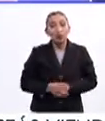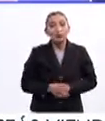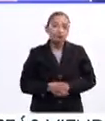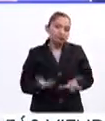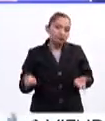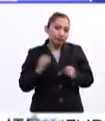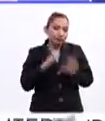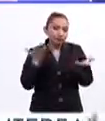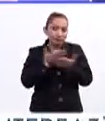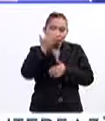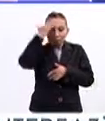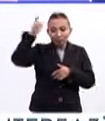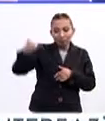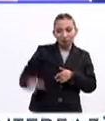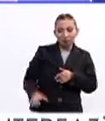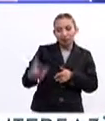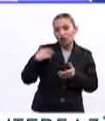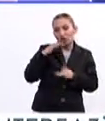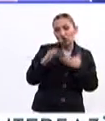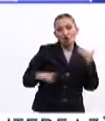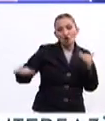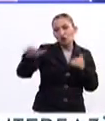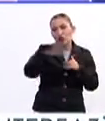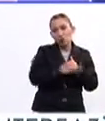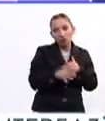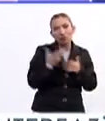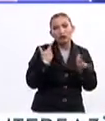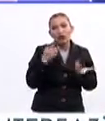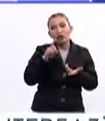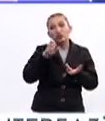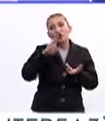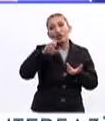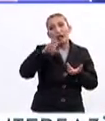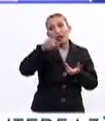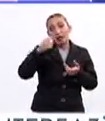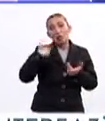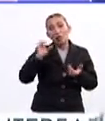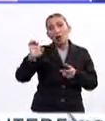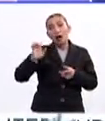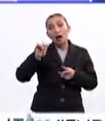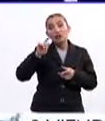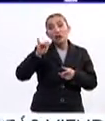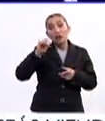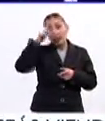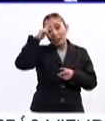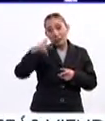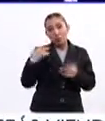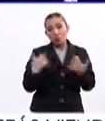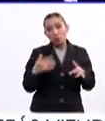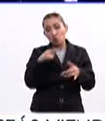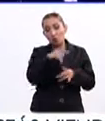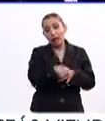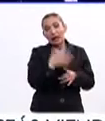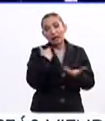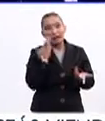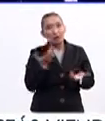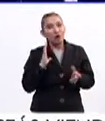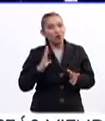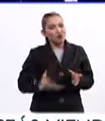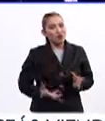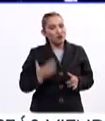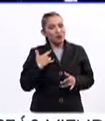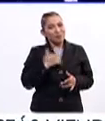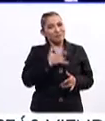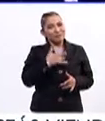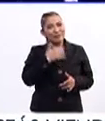que, bueno, pues ahora conocemos a todos al doctor Neri como el astronauta mexicano, ¿no? Que bueno, llena de mucho